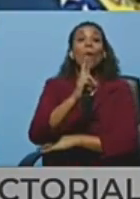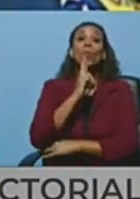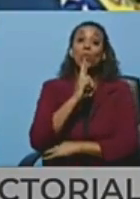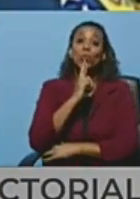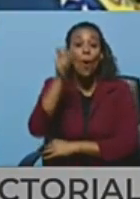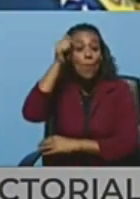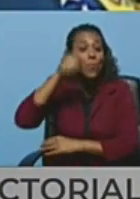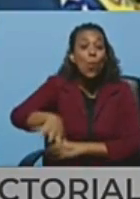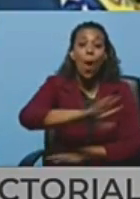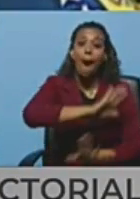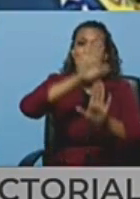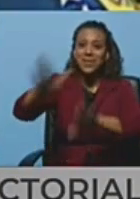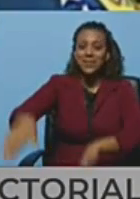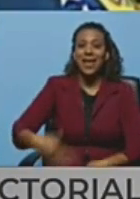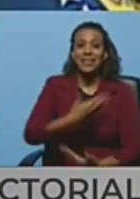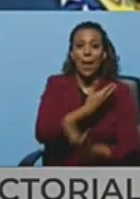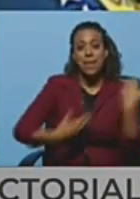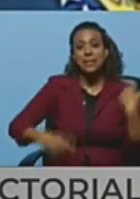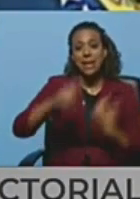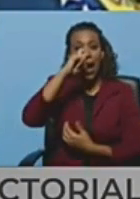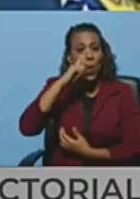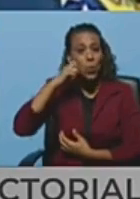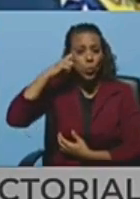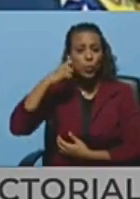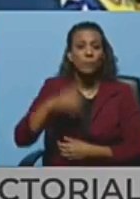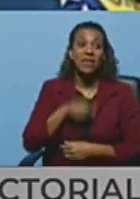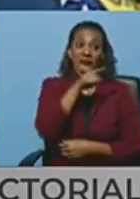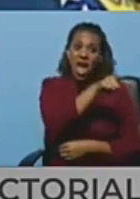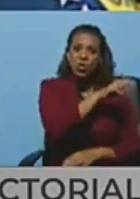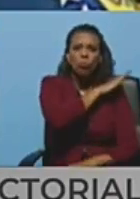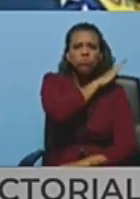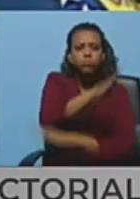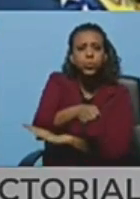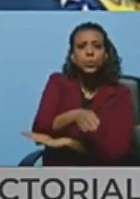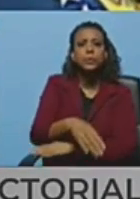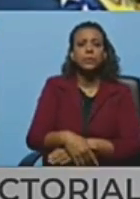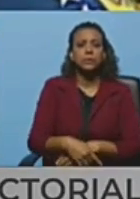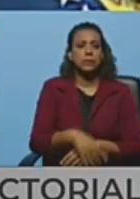Honduras, el pueblo apoyando a la presidenta. Ellos están atacando